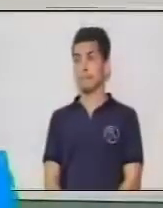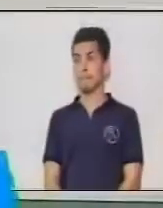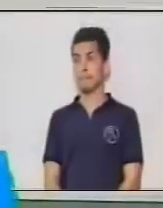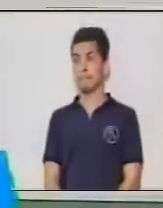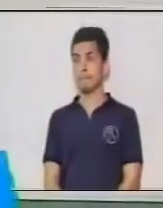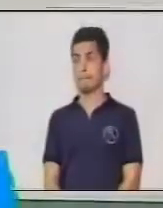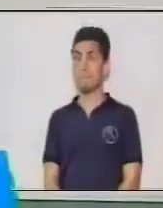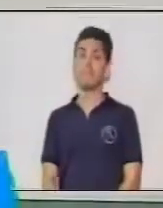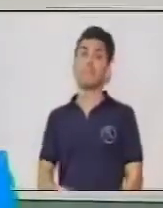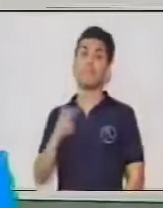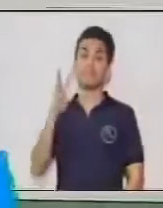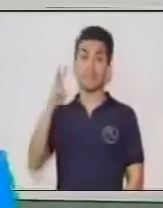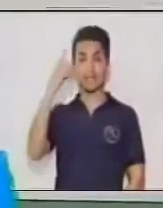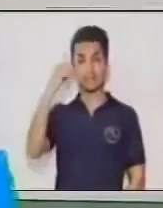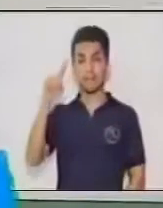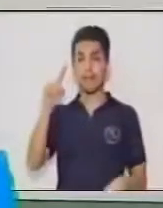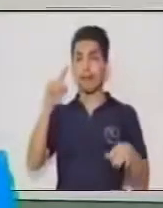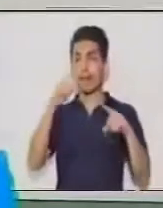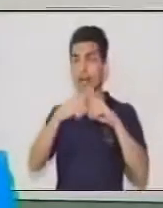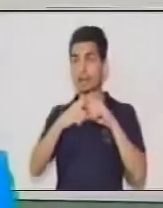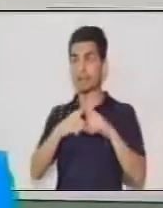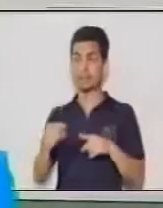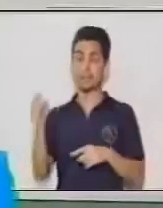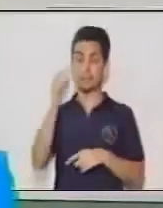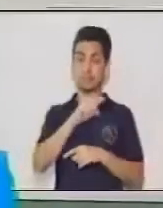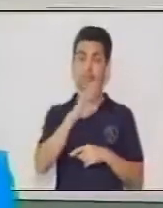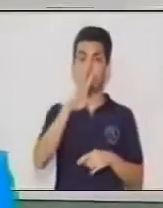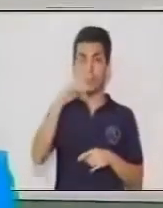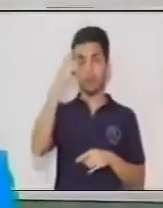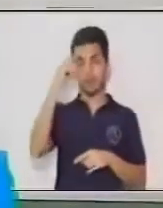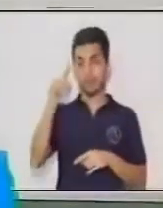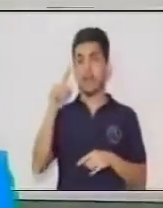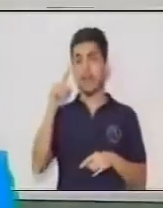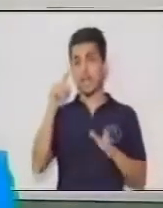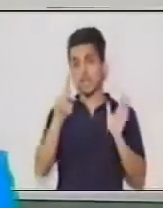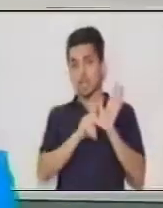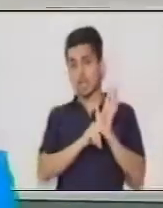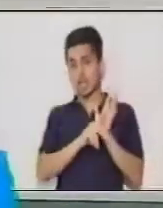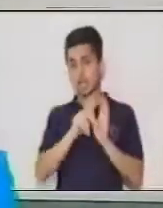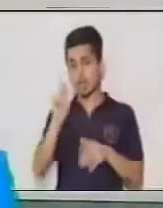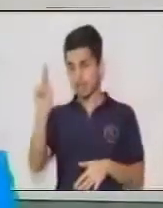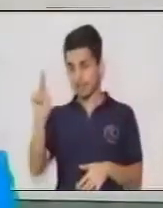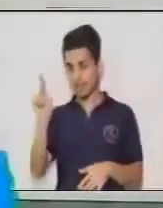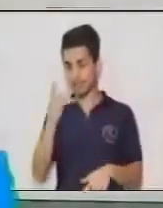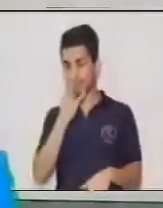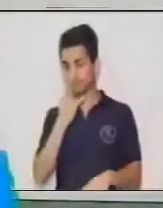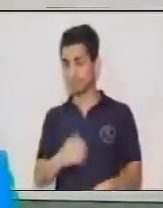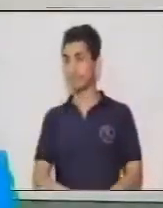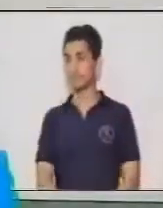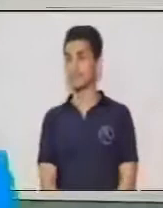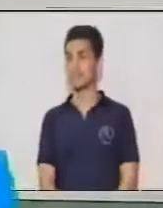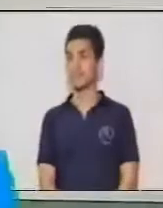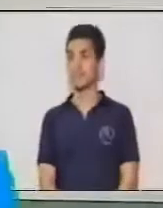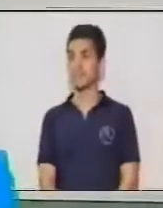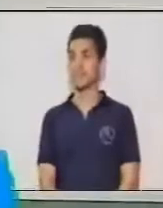3 en x, 4 en y. Y entonces observemos.